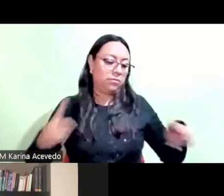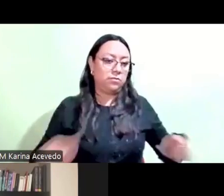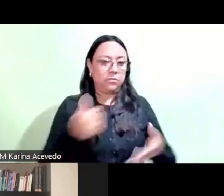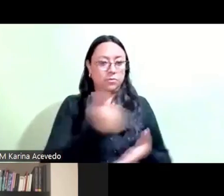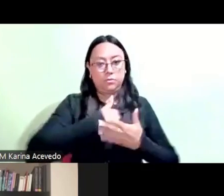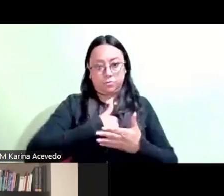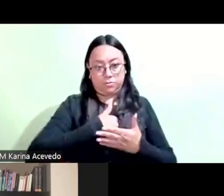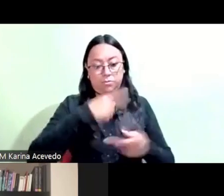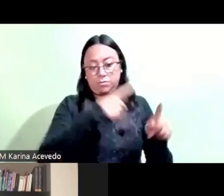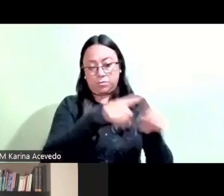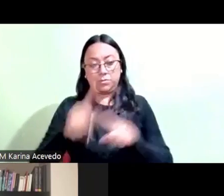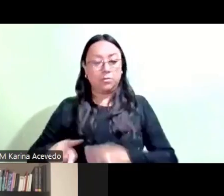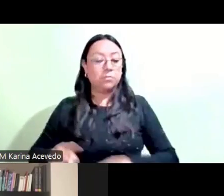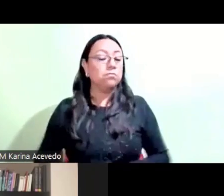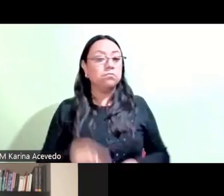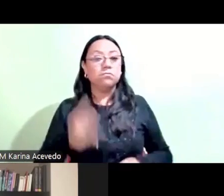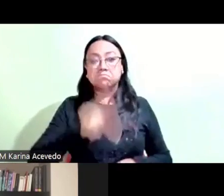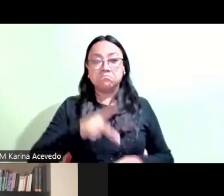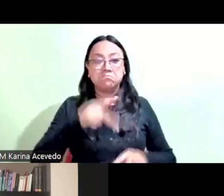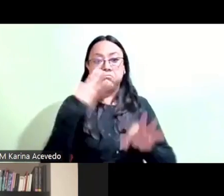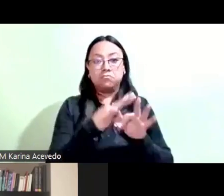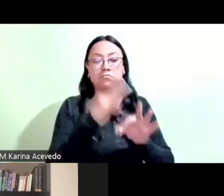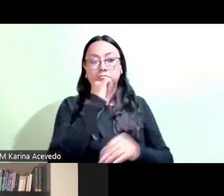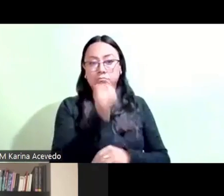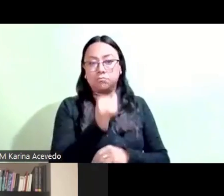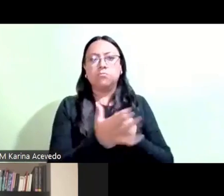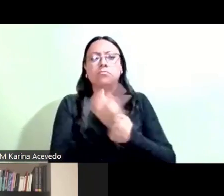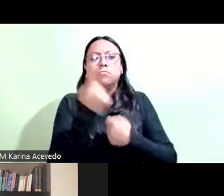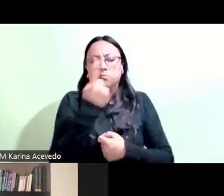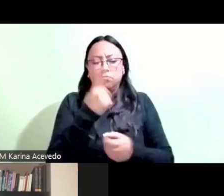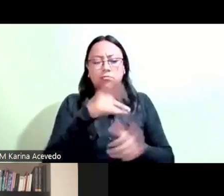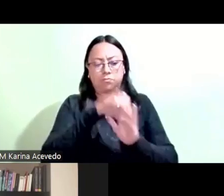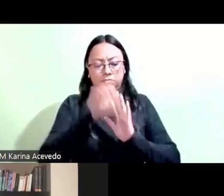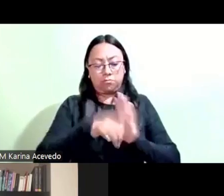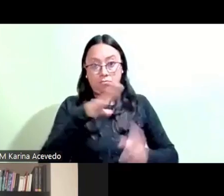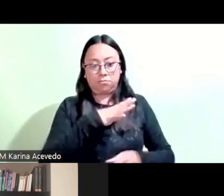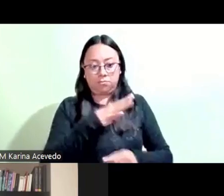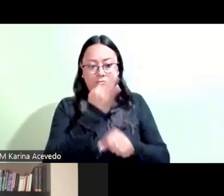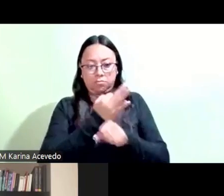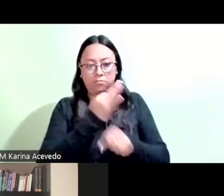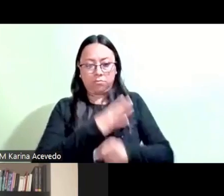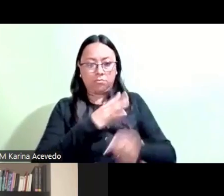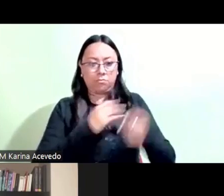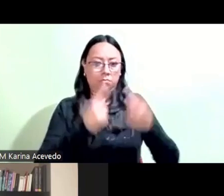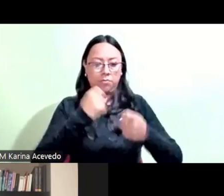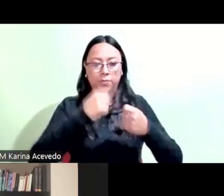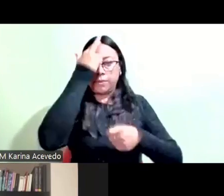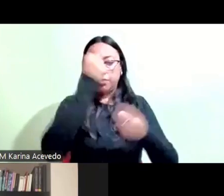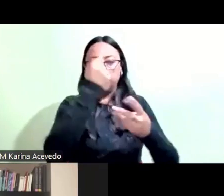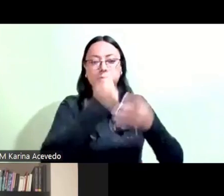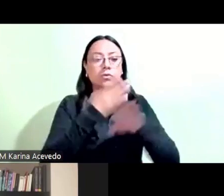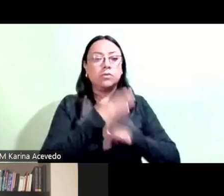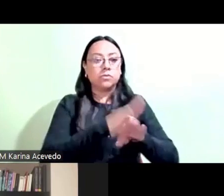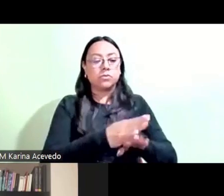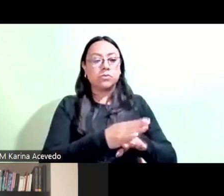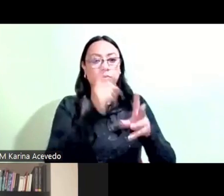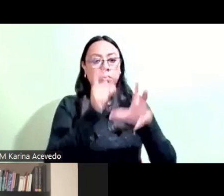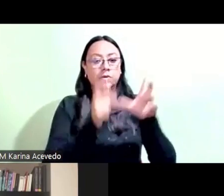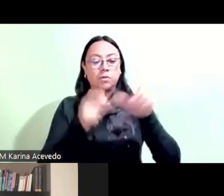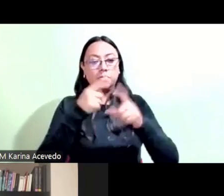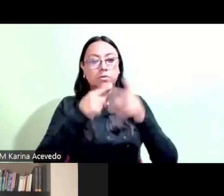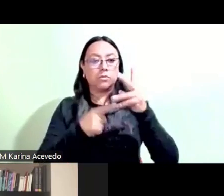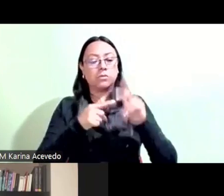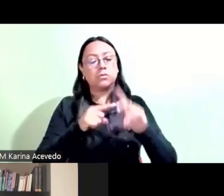consideró así en atención que la propuesta planteada no precisa razonamiento sobre los factores ambientales que se consideraron en la emisión del